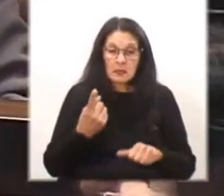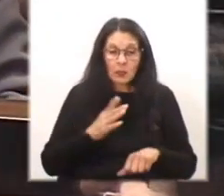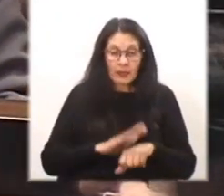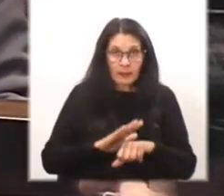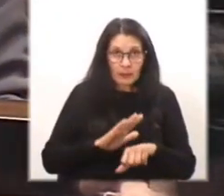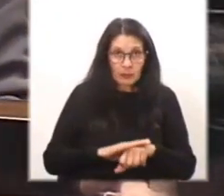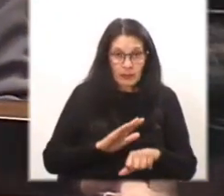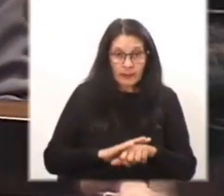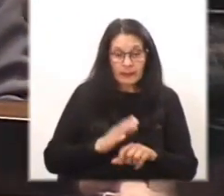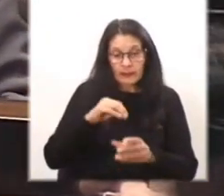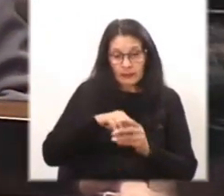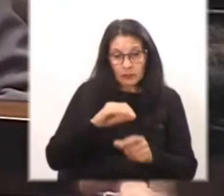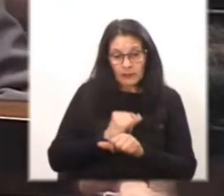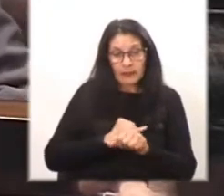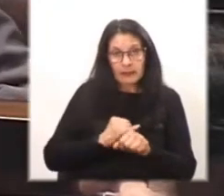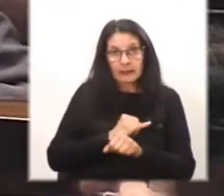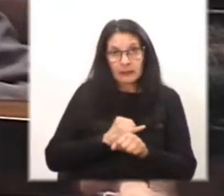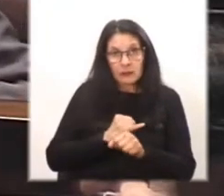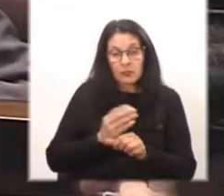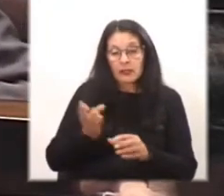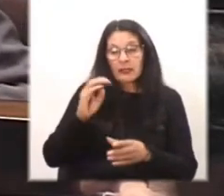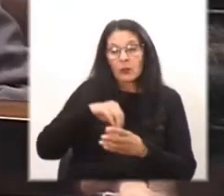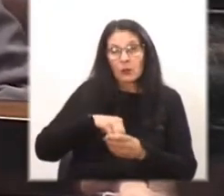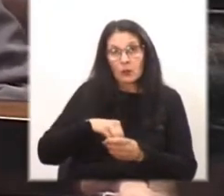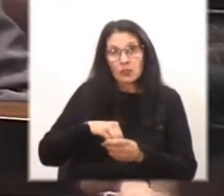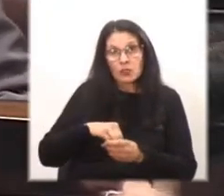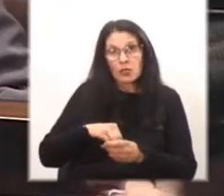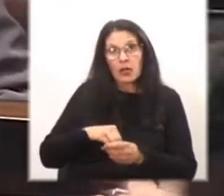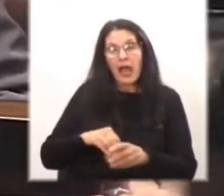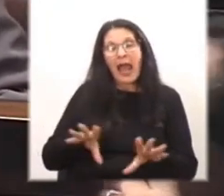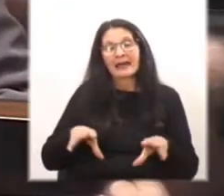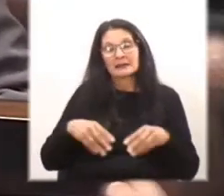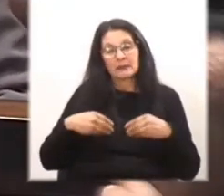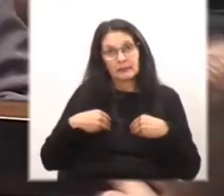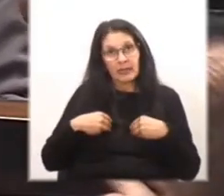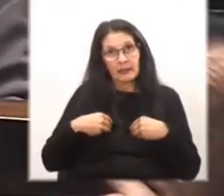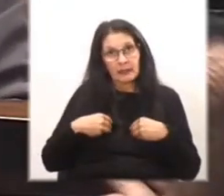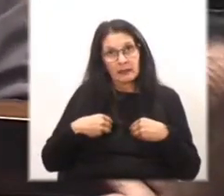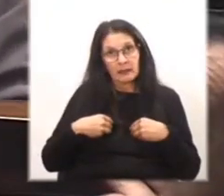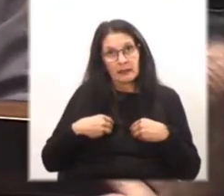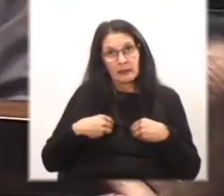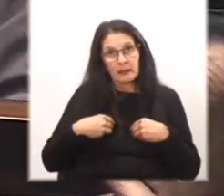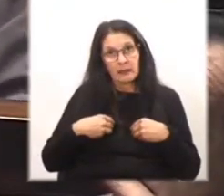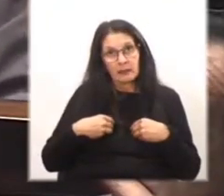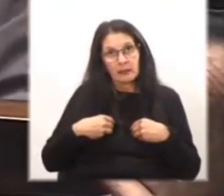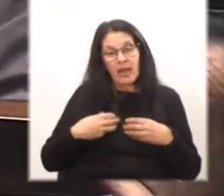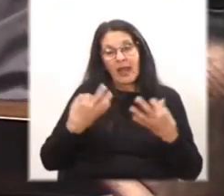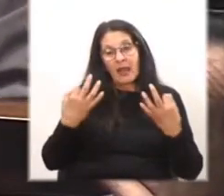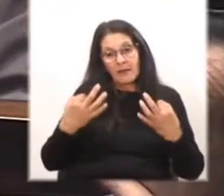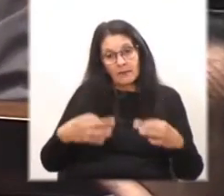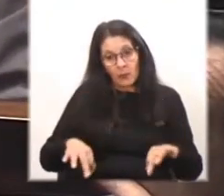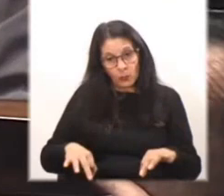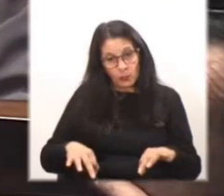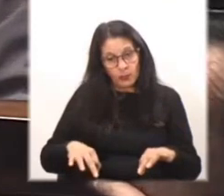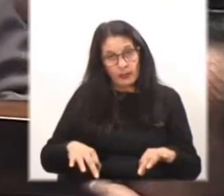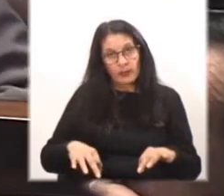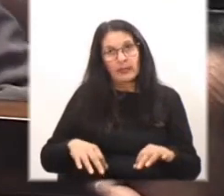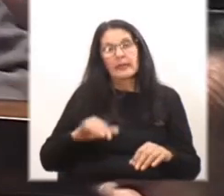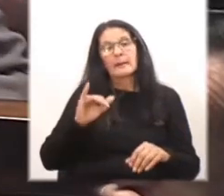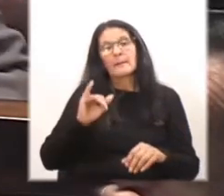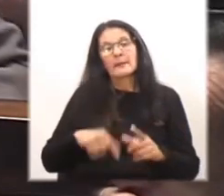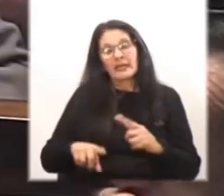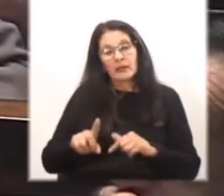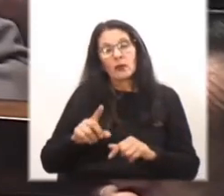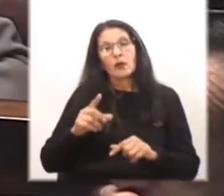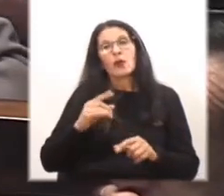cargo institucionalmente incluye aceptar los aciertos, pero